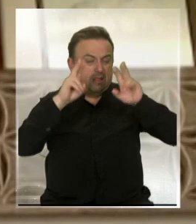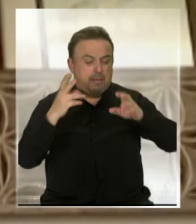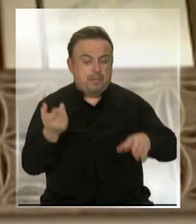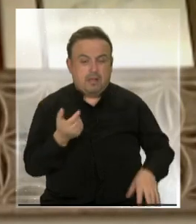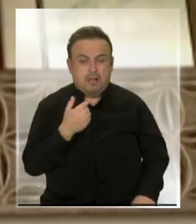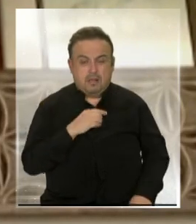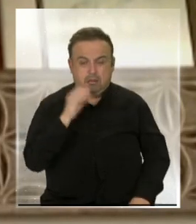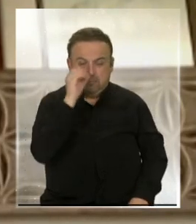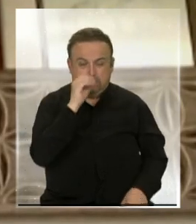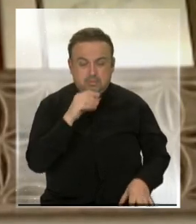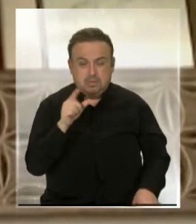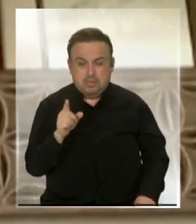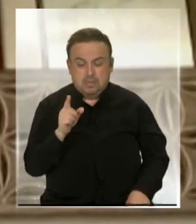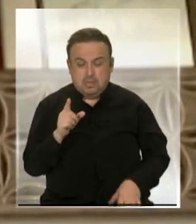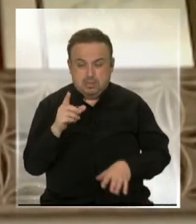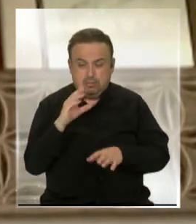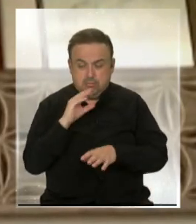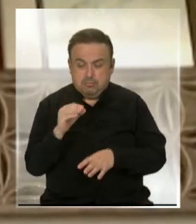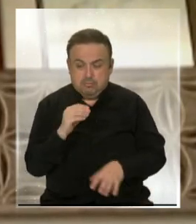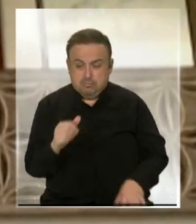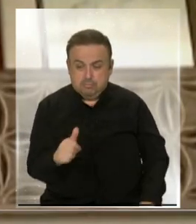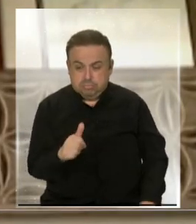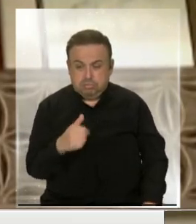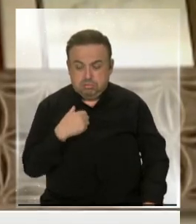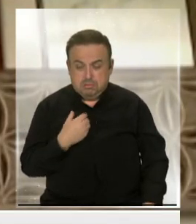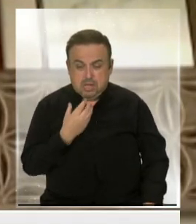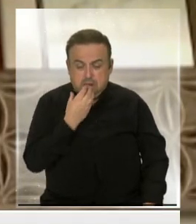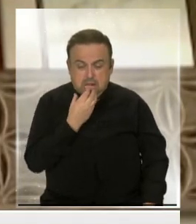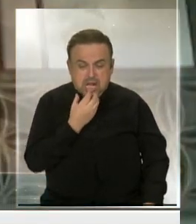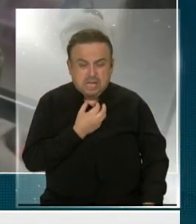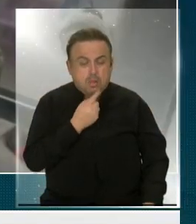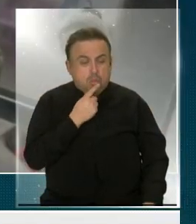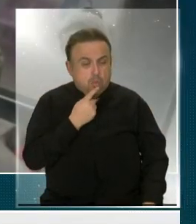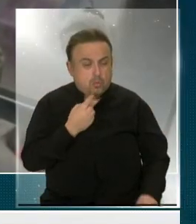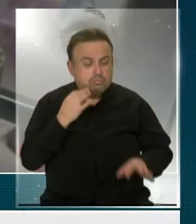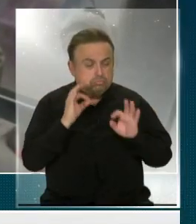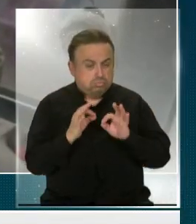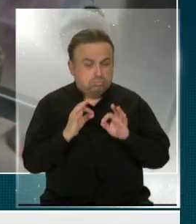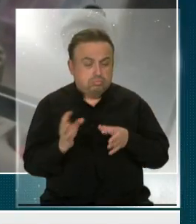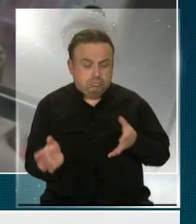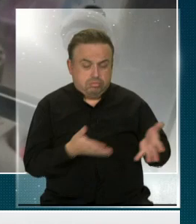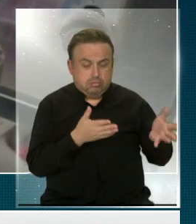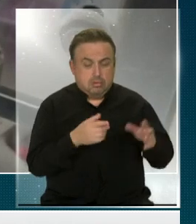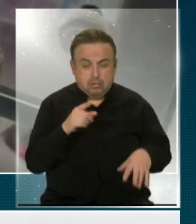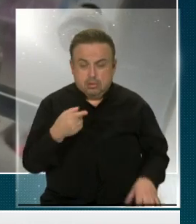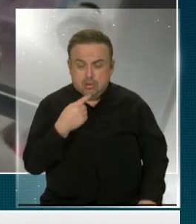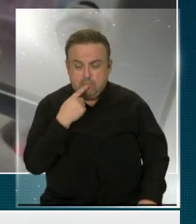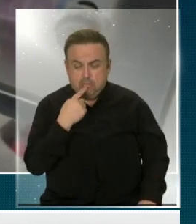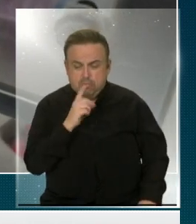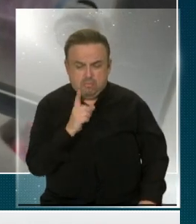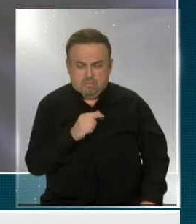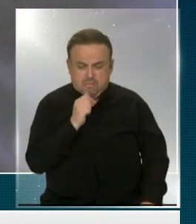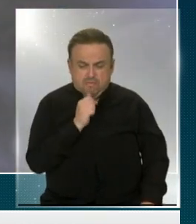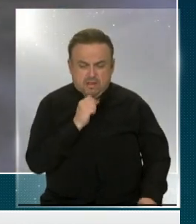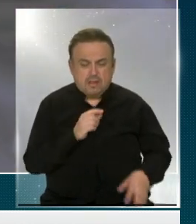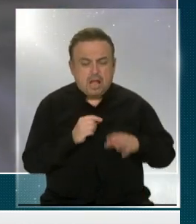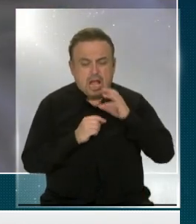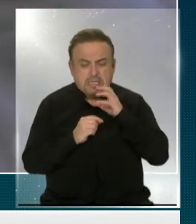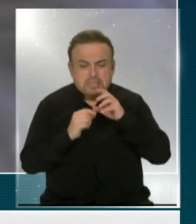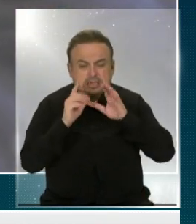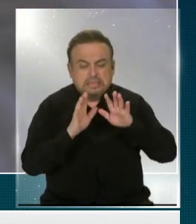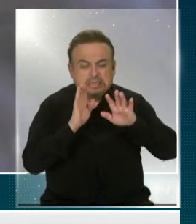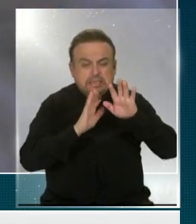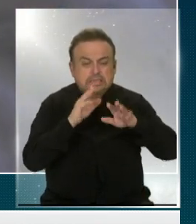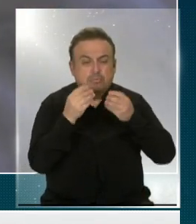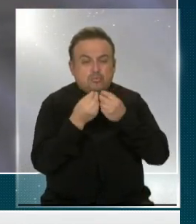van a ocurrir o no va a depender del resultado de los ensayos clínicos es importante decir y es muy interesante ya diferente